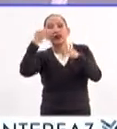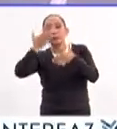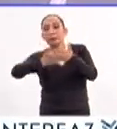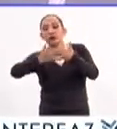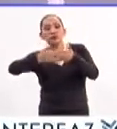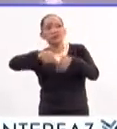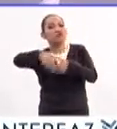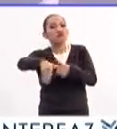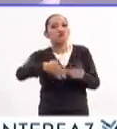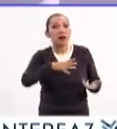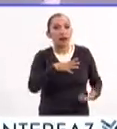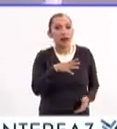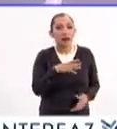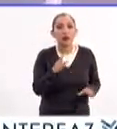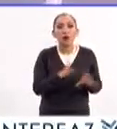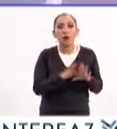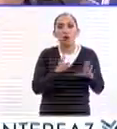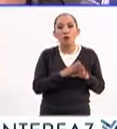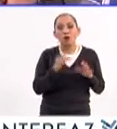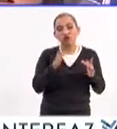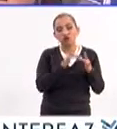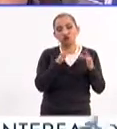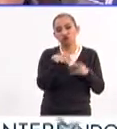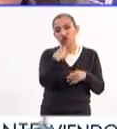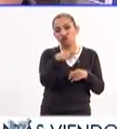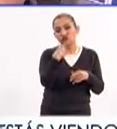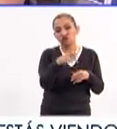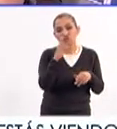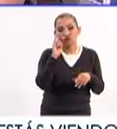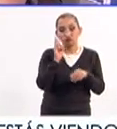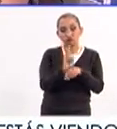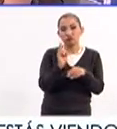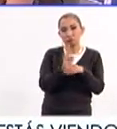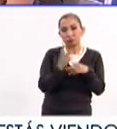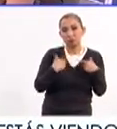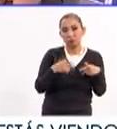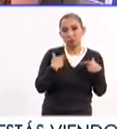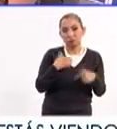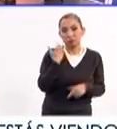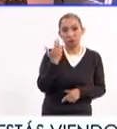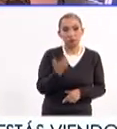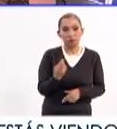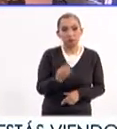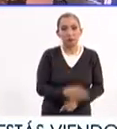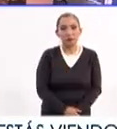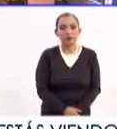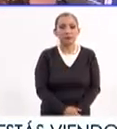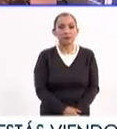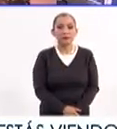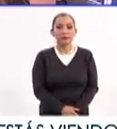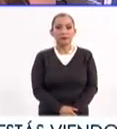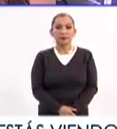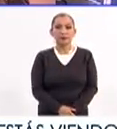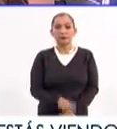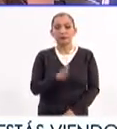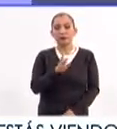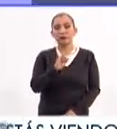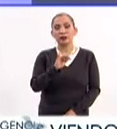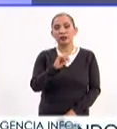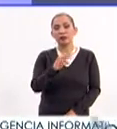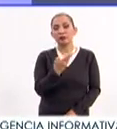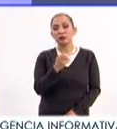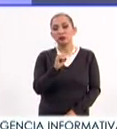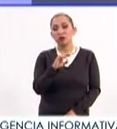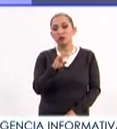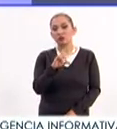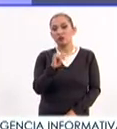entre manos y cómo se pueden poner en contacto y darle seguimiento a las personas que nos están viendo. Claro que sí. Bueno, el British Council tenemos